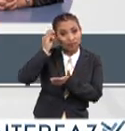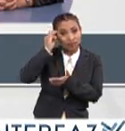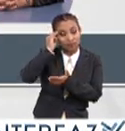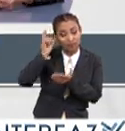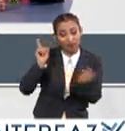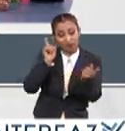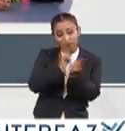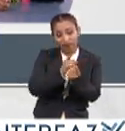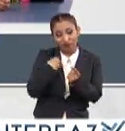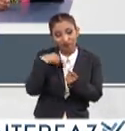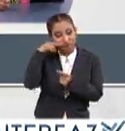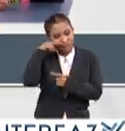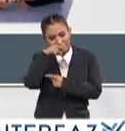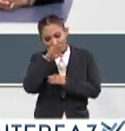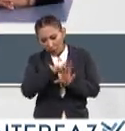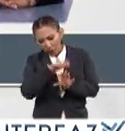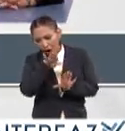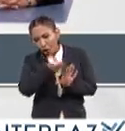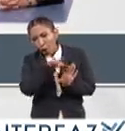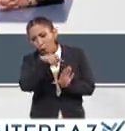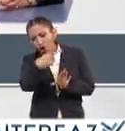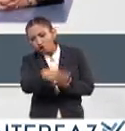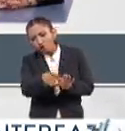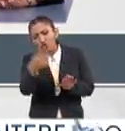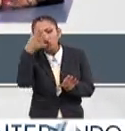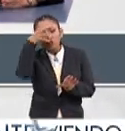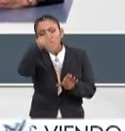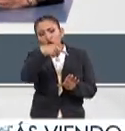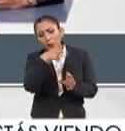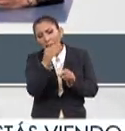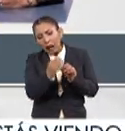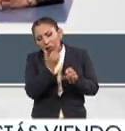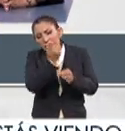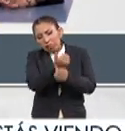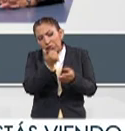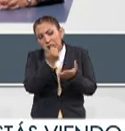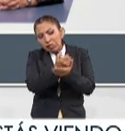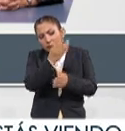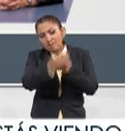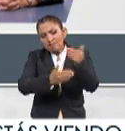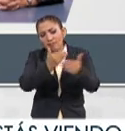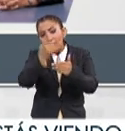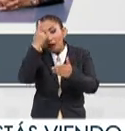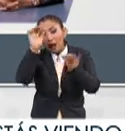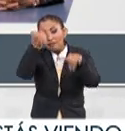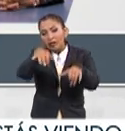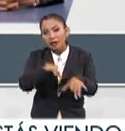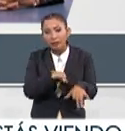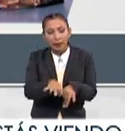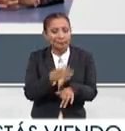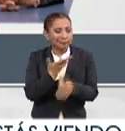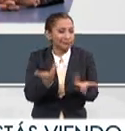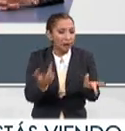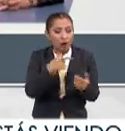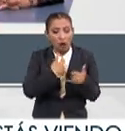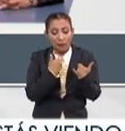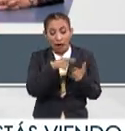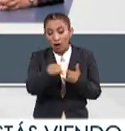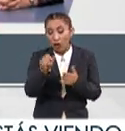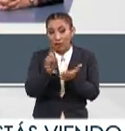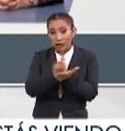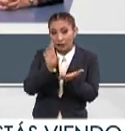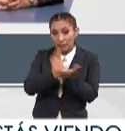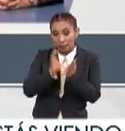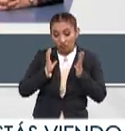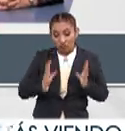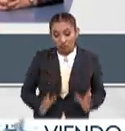intelectual, mirar un poco cómo va a ser su futuro para irlo encaminando a lo laboral. Claro. En fin, los chicos con